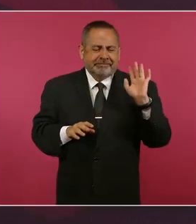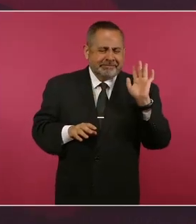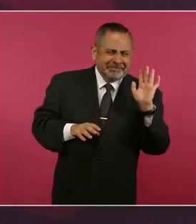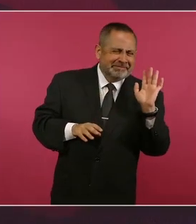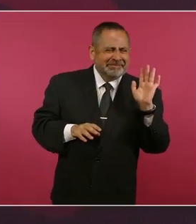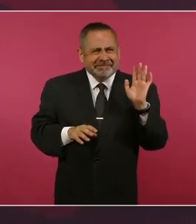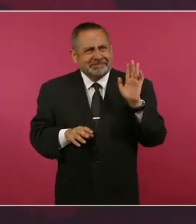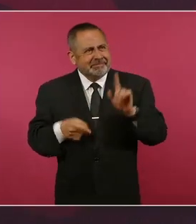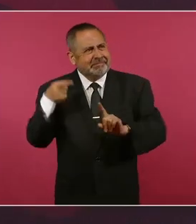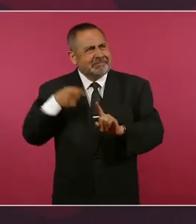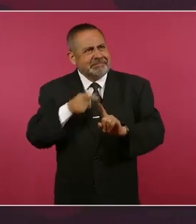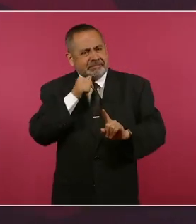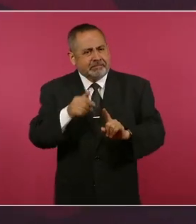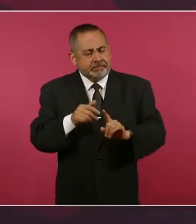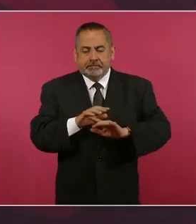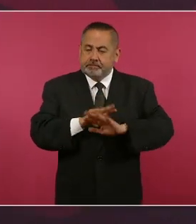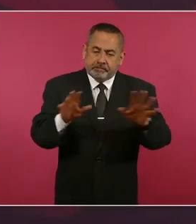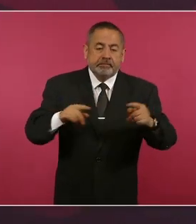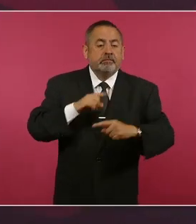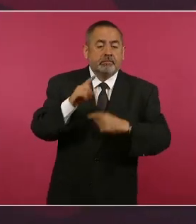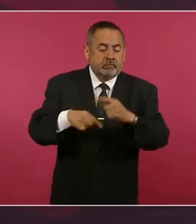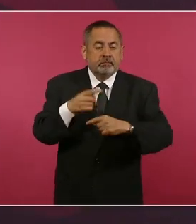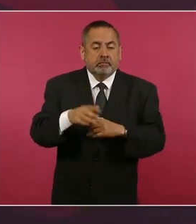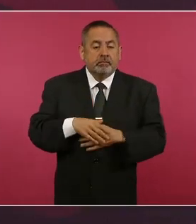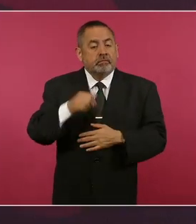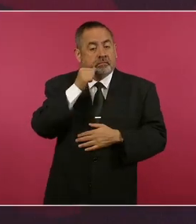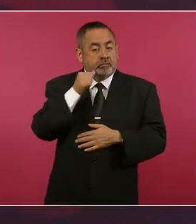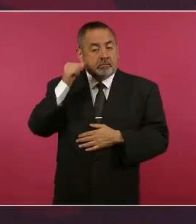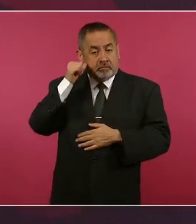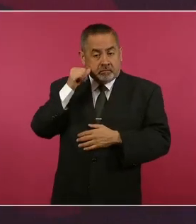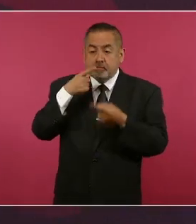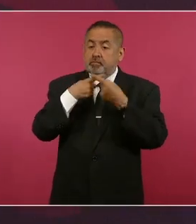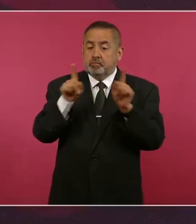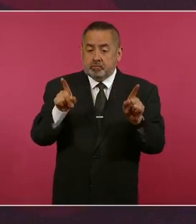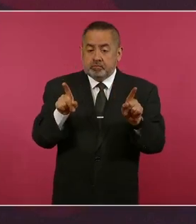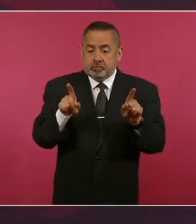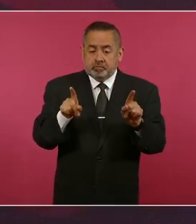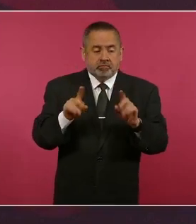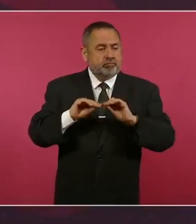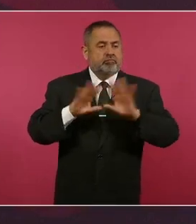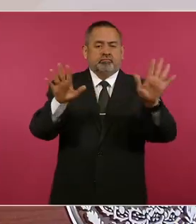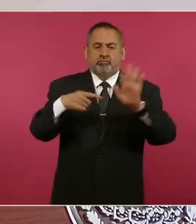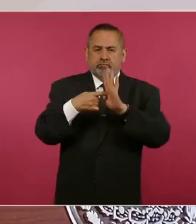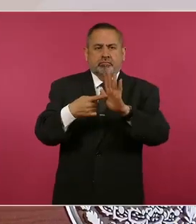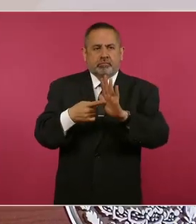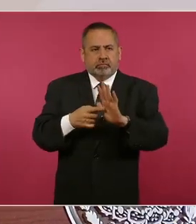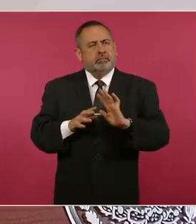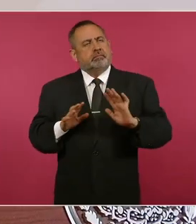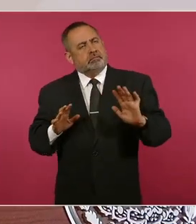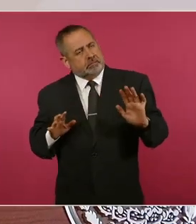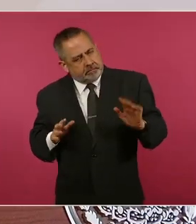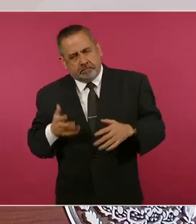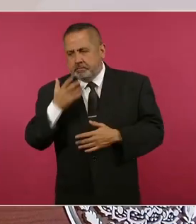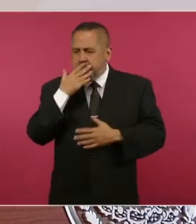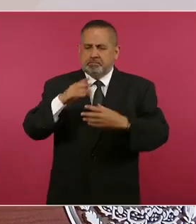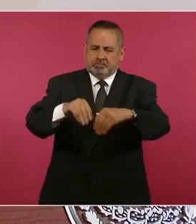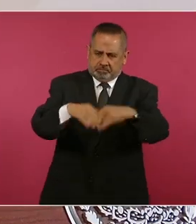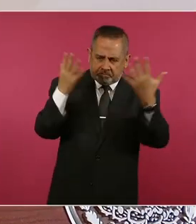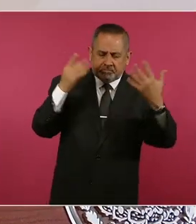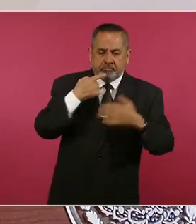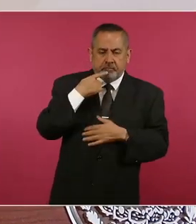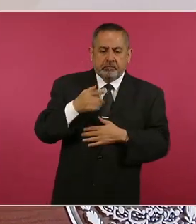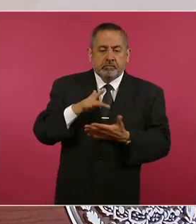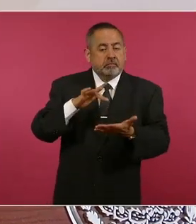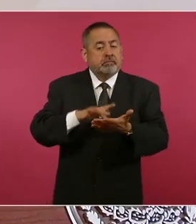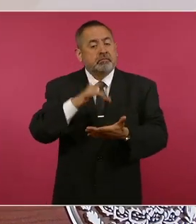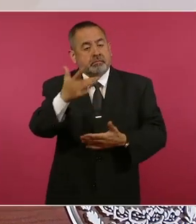indefinida. Y ya la de ayer fue una postura muy definida, que le